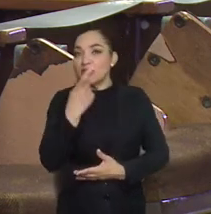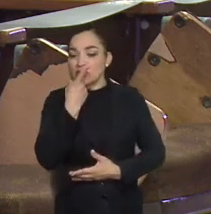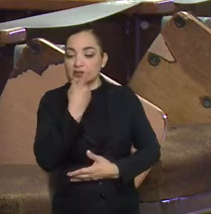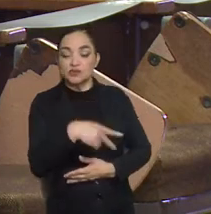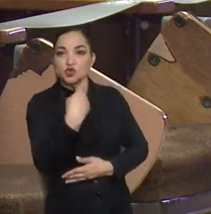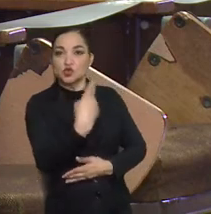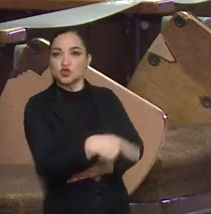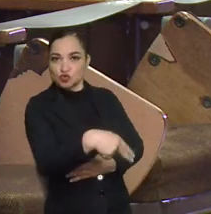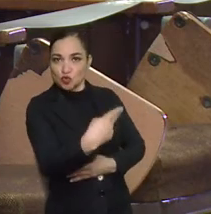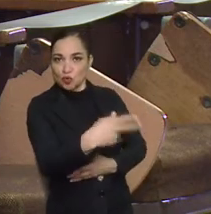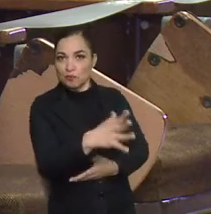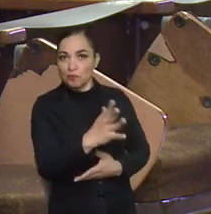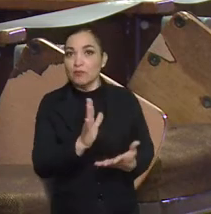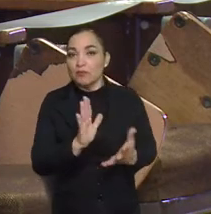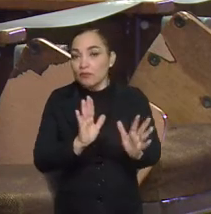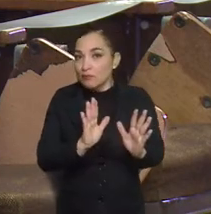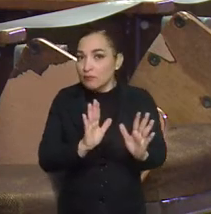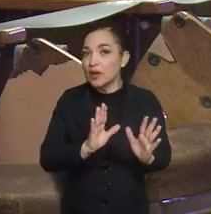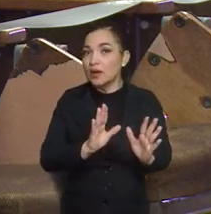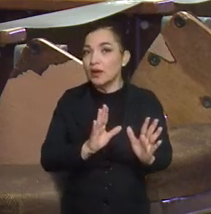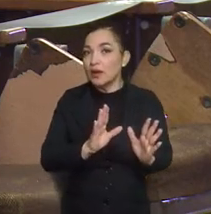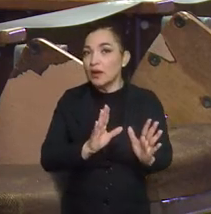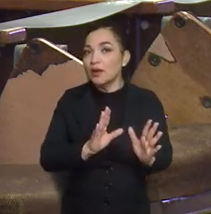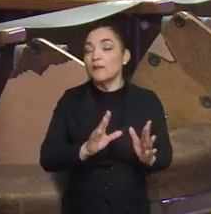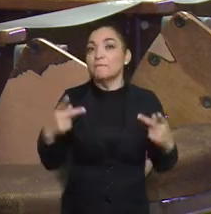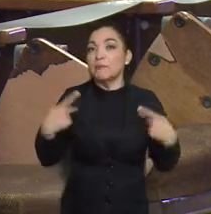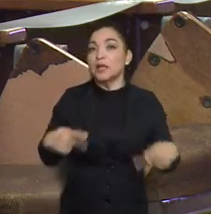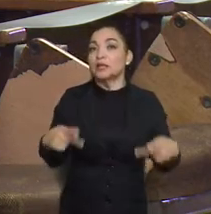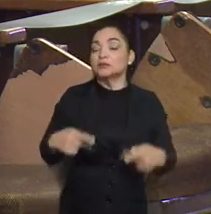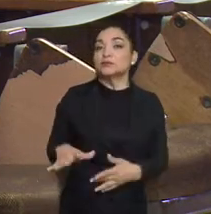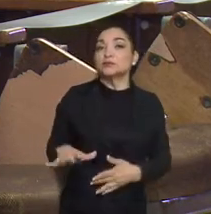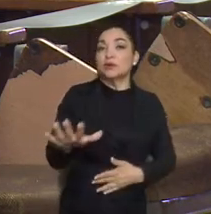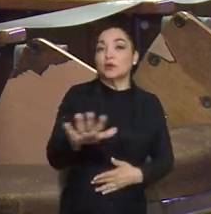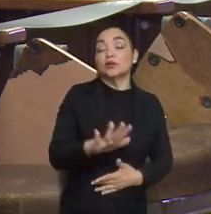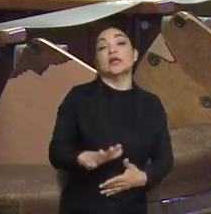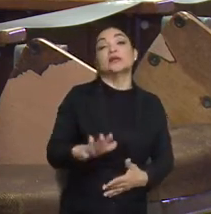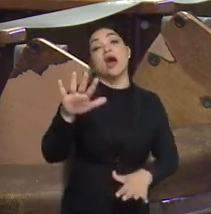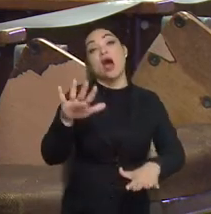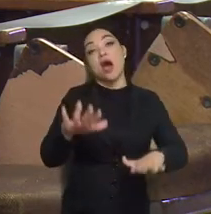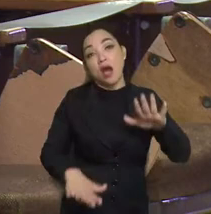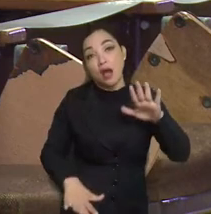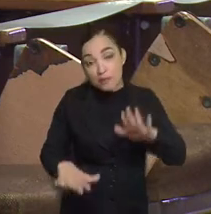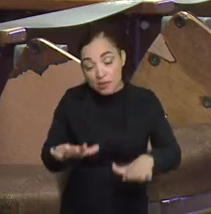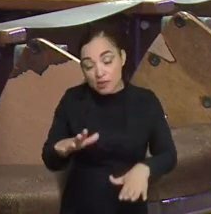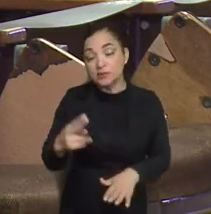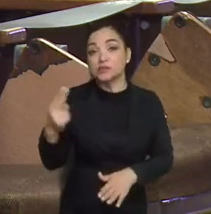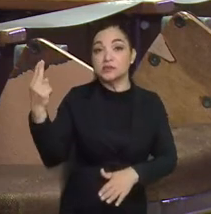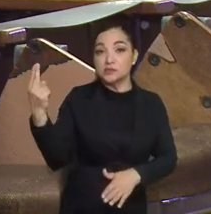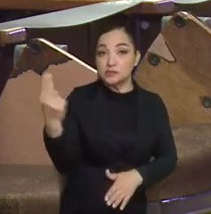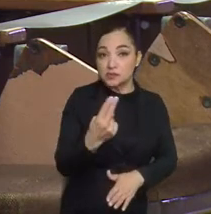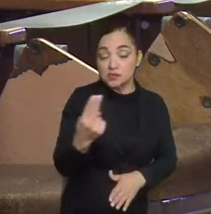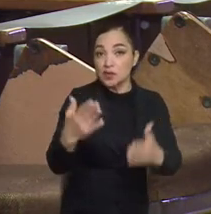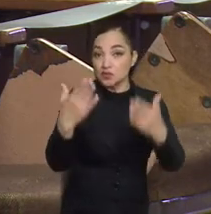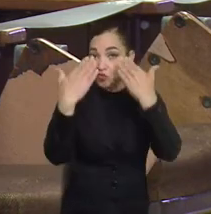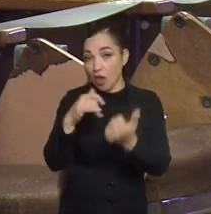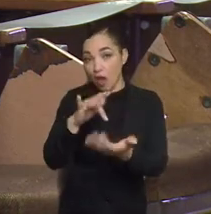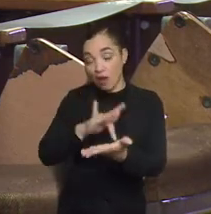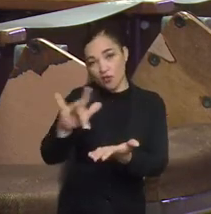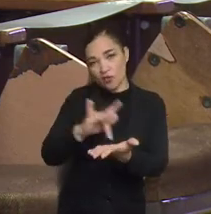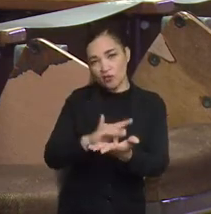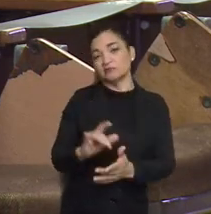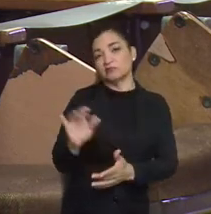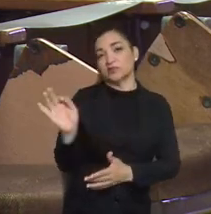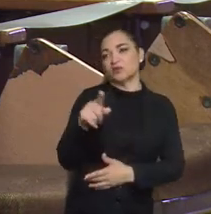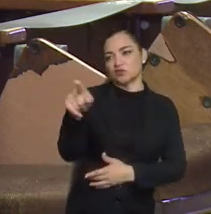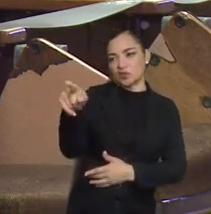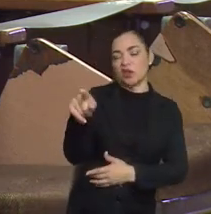gente que está pues realmente necesitada no está recibiendo estos apoyos. Hay un nombre por ahí, a lo mejor usted lo conoce, se